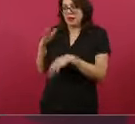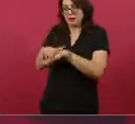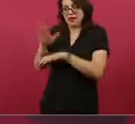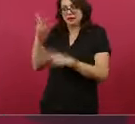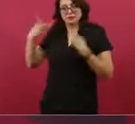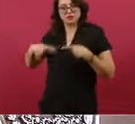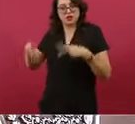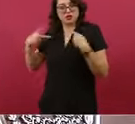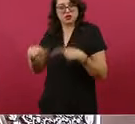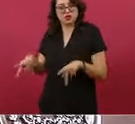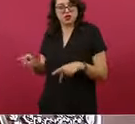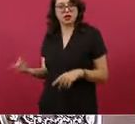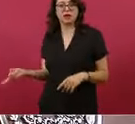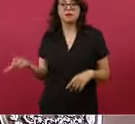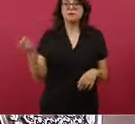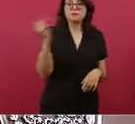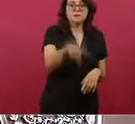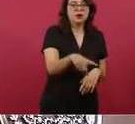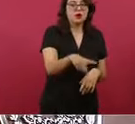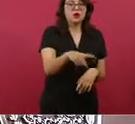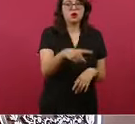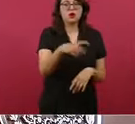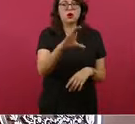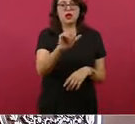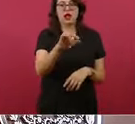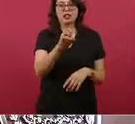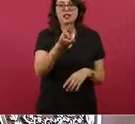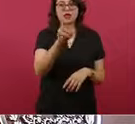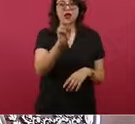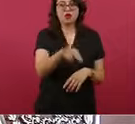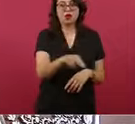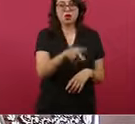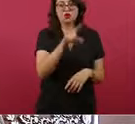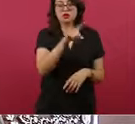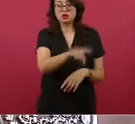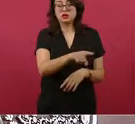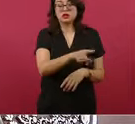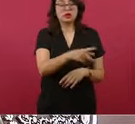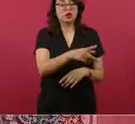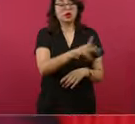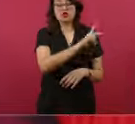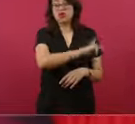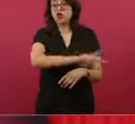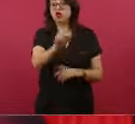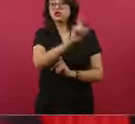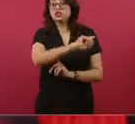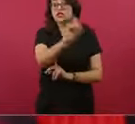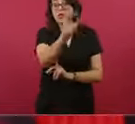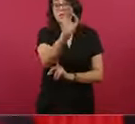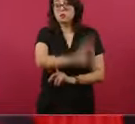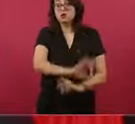en los estados donde ganó Calderón, que salieron a votar